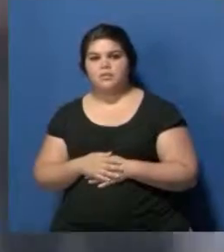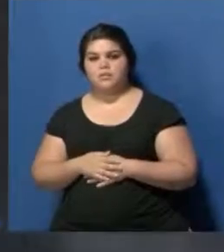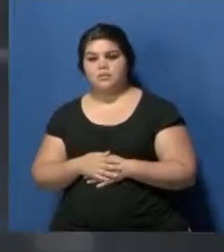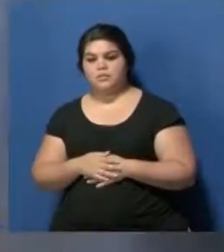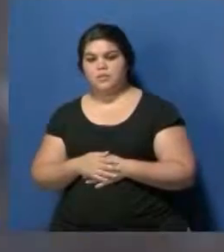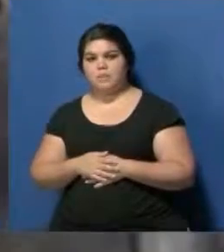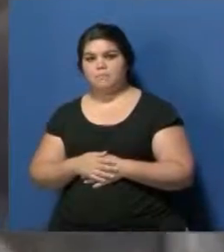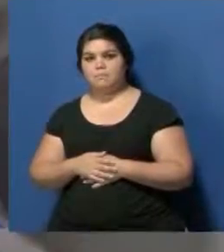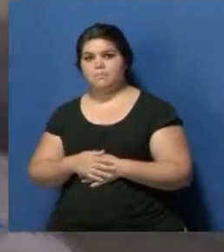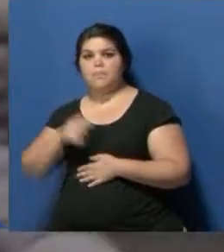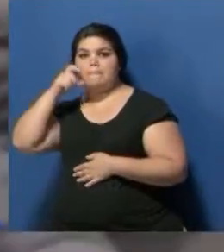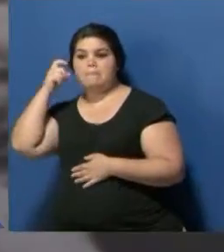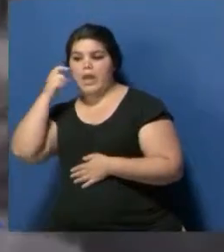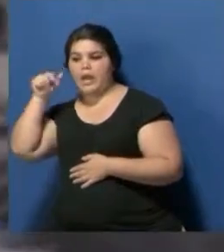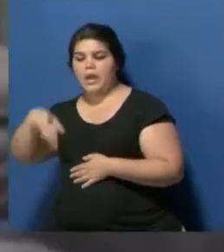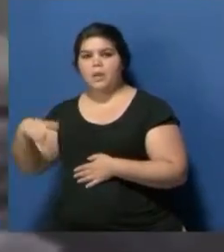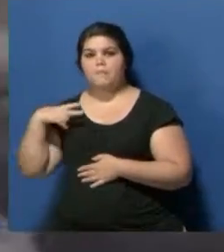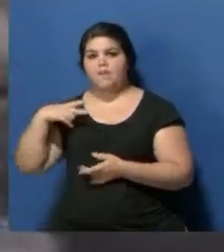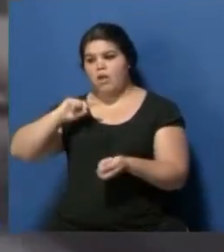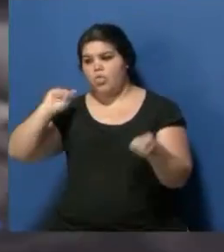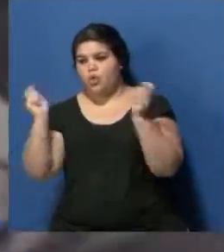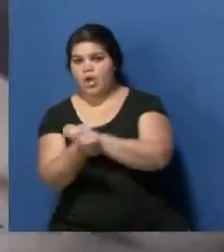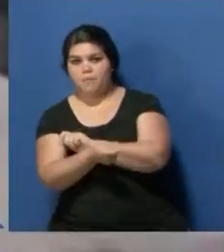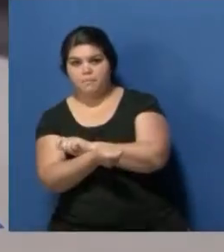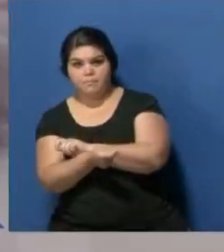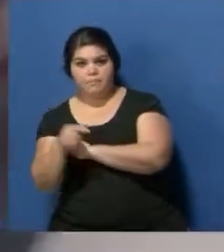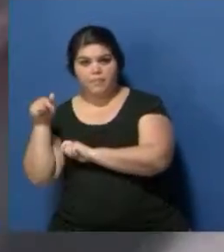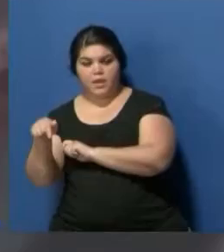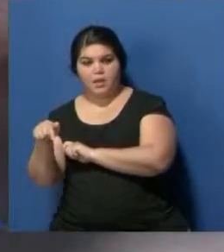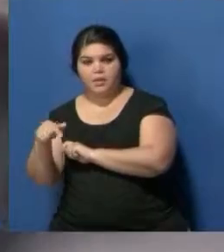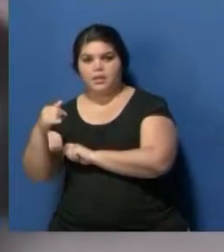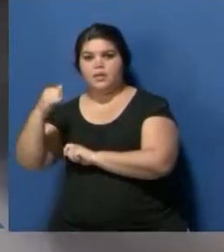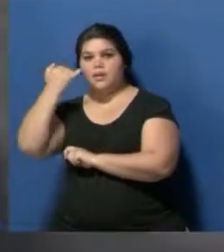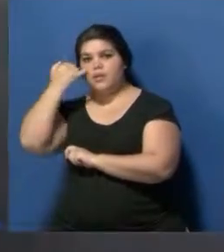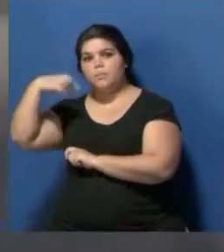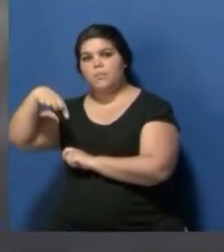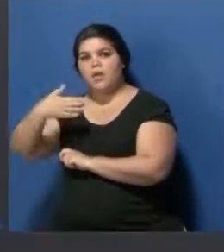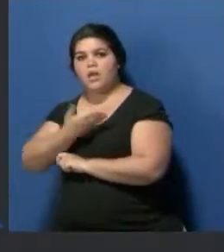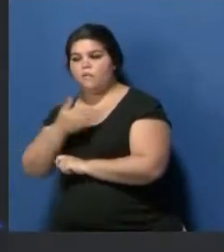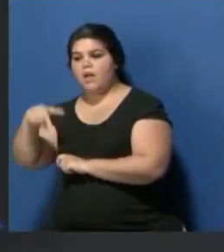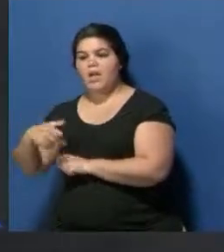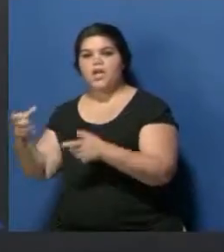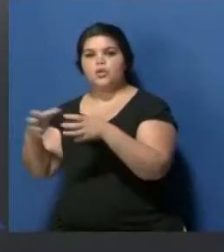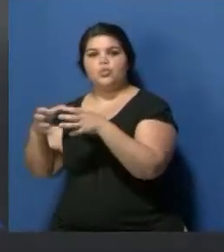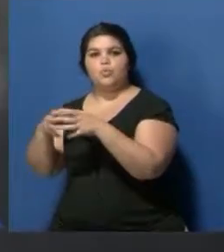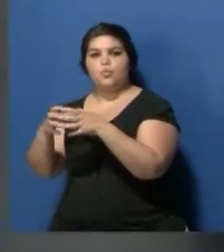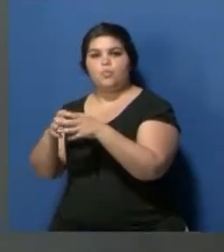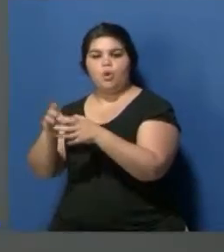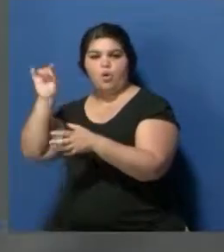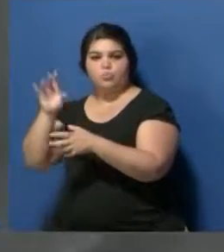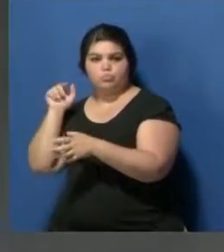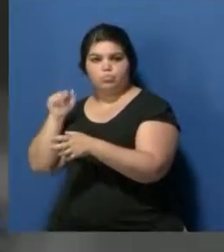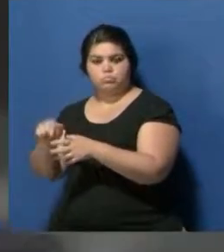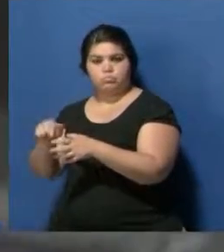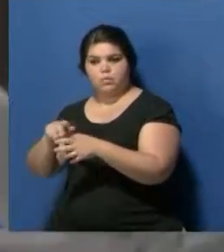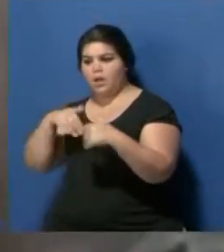Menem lo privatizó. Sí. Privatiza el recurso, YPF se transforma en una sociedad anónima entregada a Repsol. Durante todo